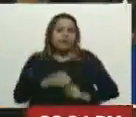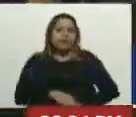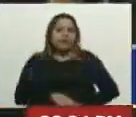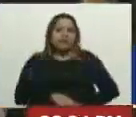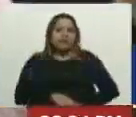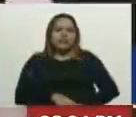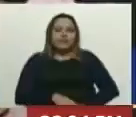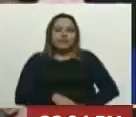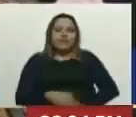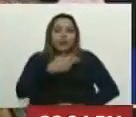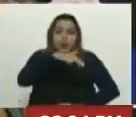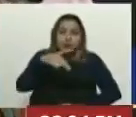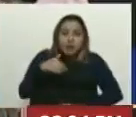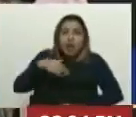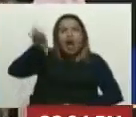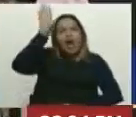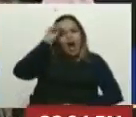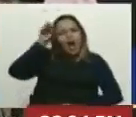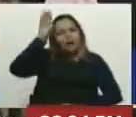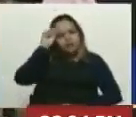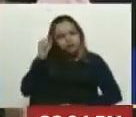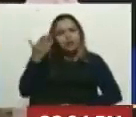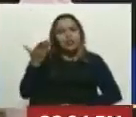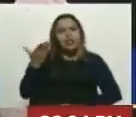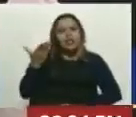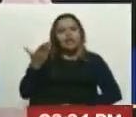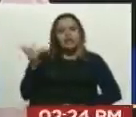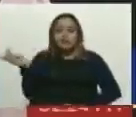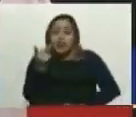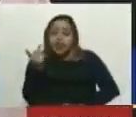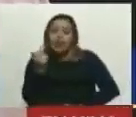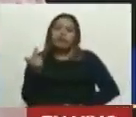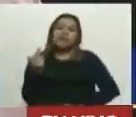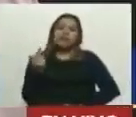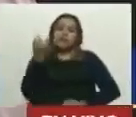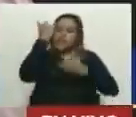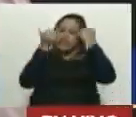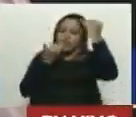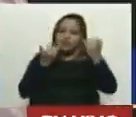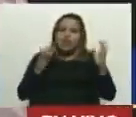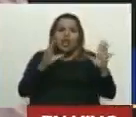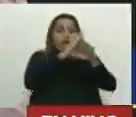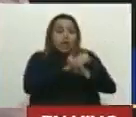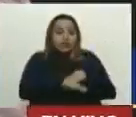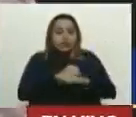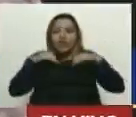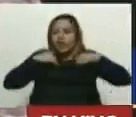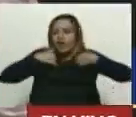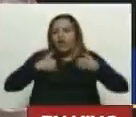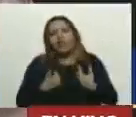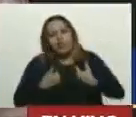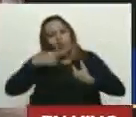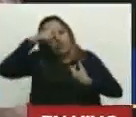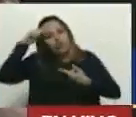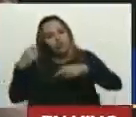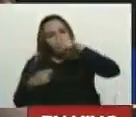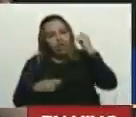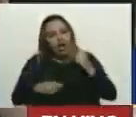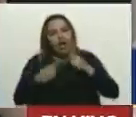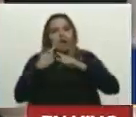y nosotros hemos aprendido a entender esos dobles sentidos. Y en las noches terminamos agotados, pero gracias al